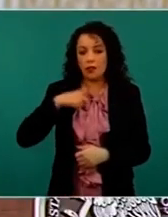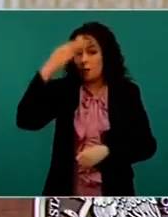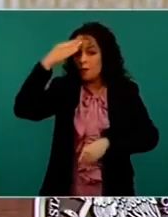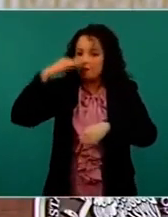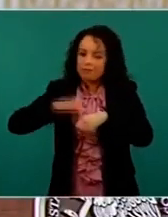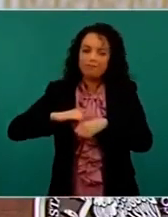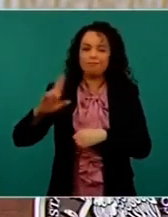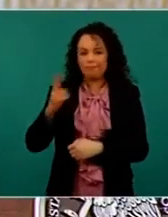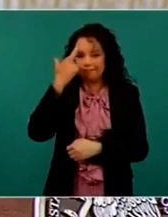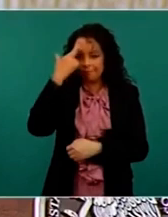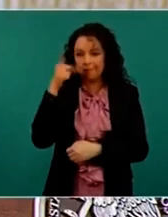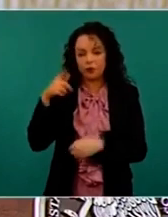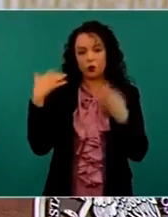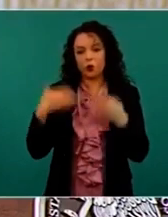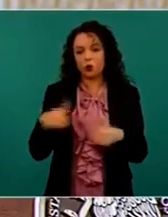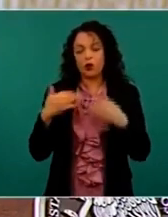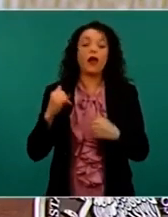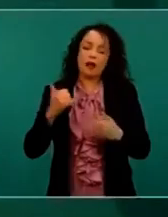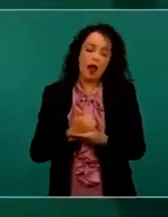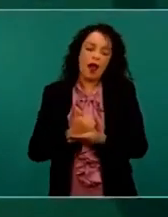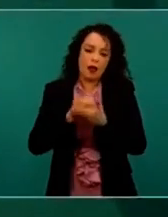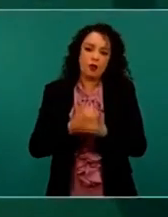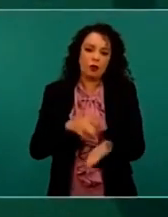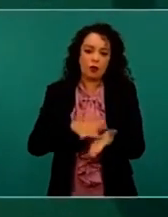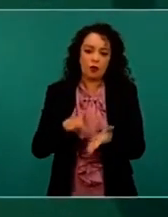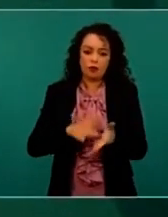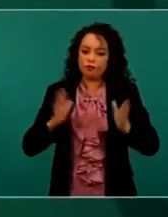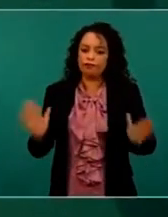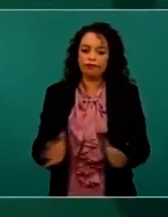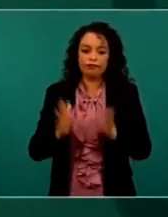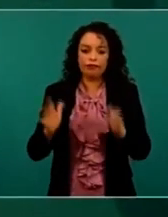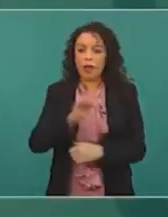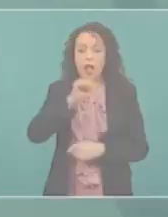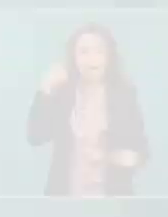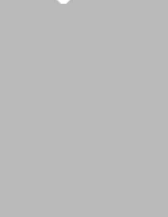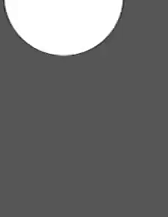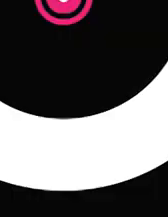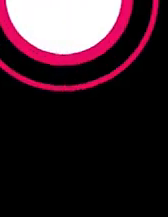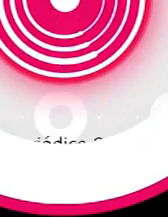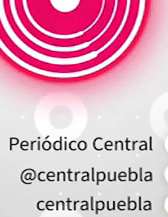y apoyarlos, todo lo que es el deporte.